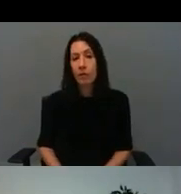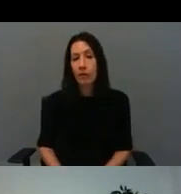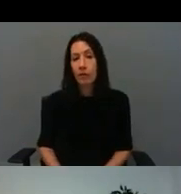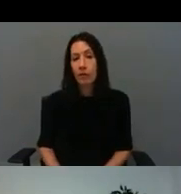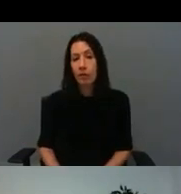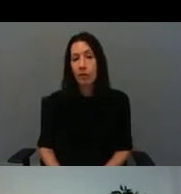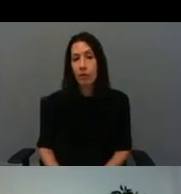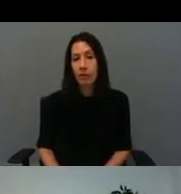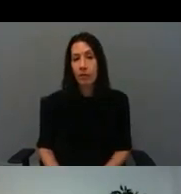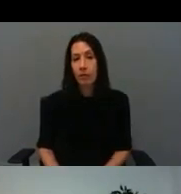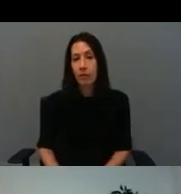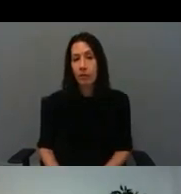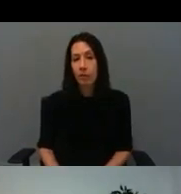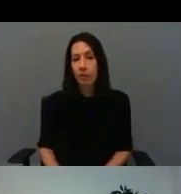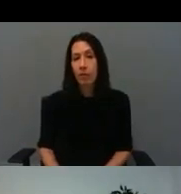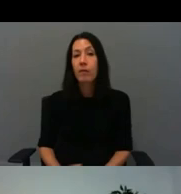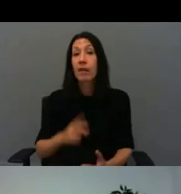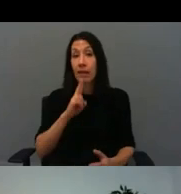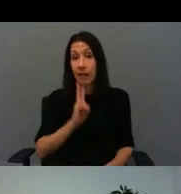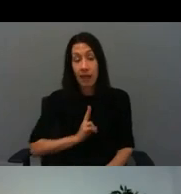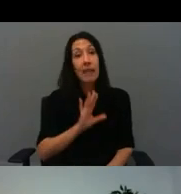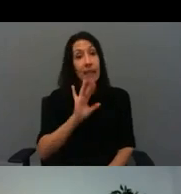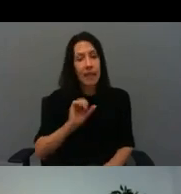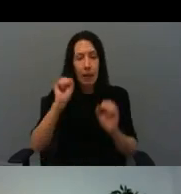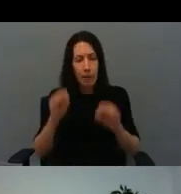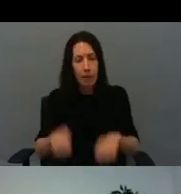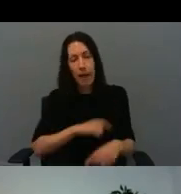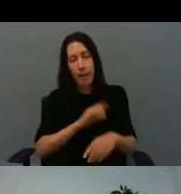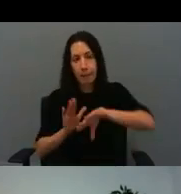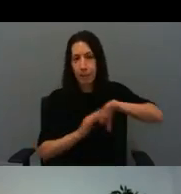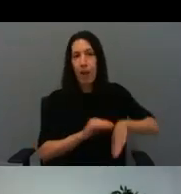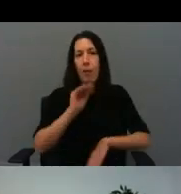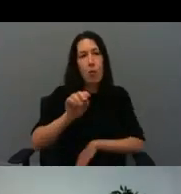Sí. Vale. Ahora te voy a hacer otra pregunta, ¿vale?